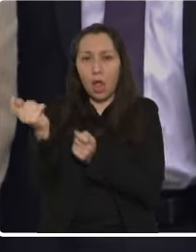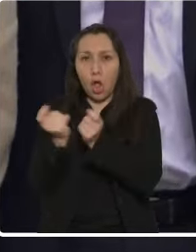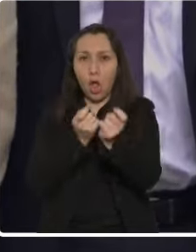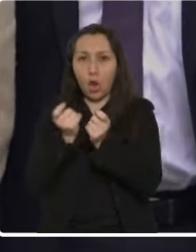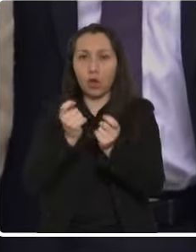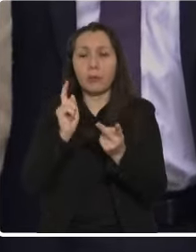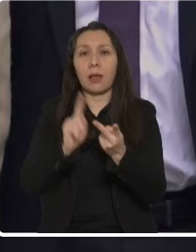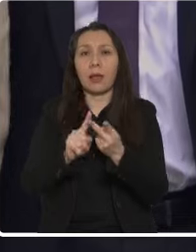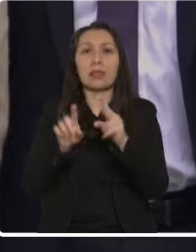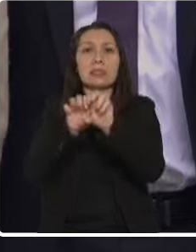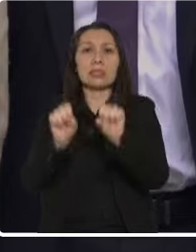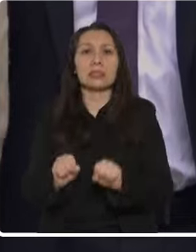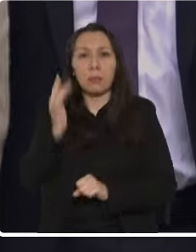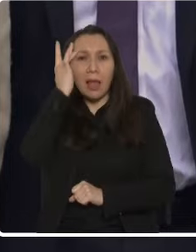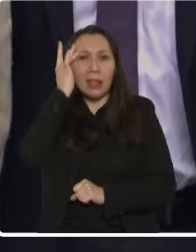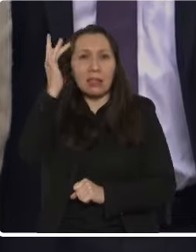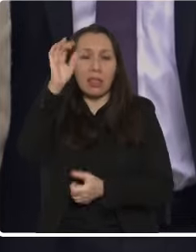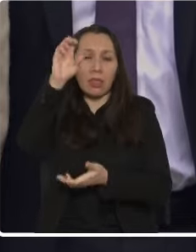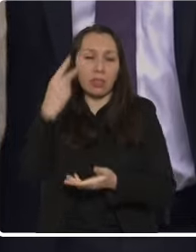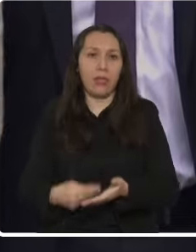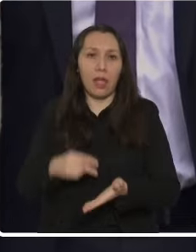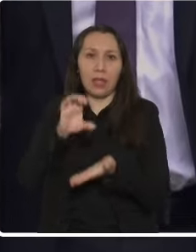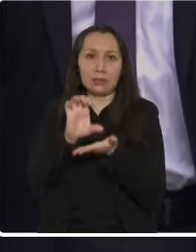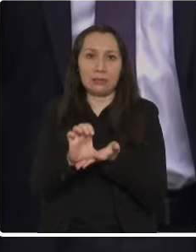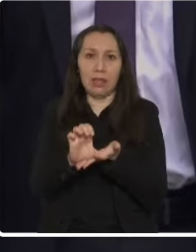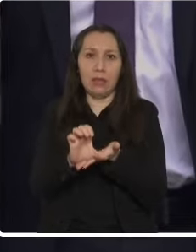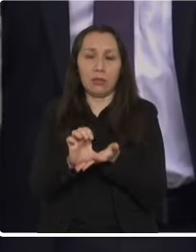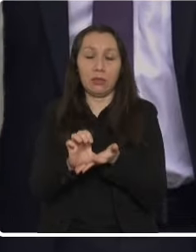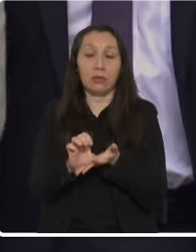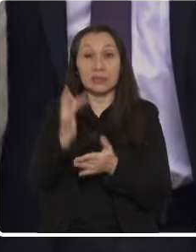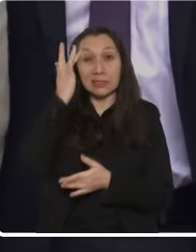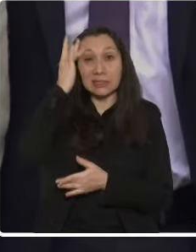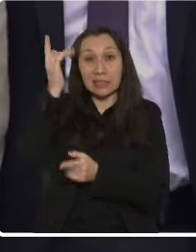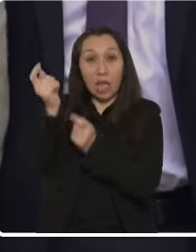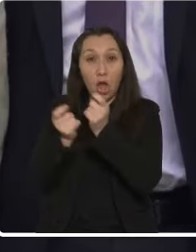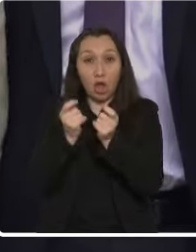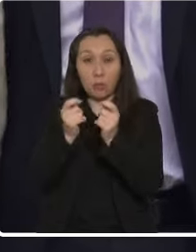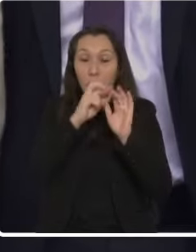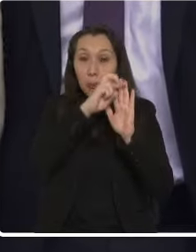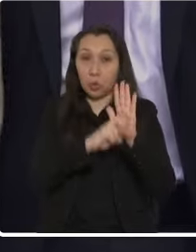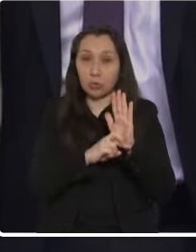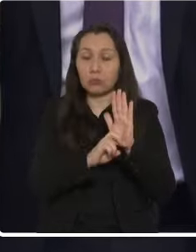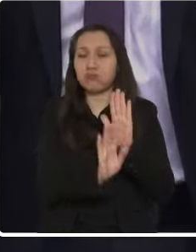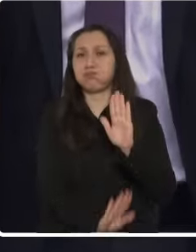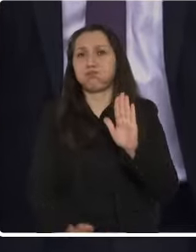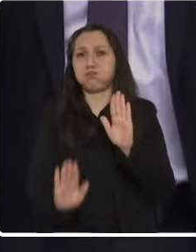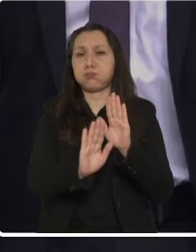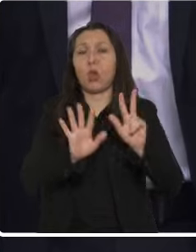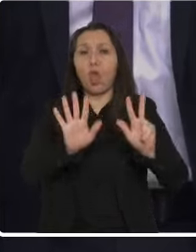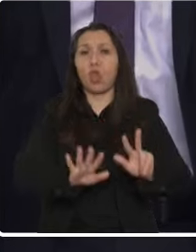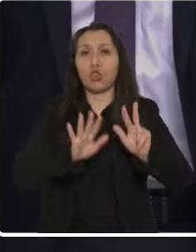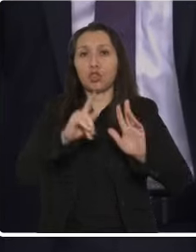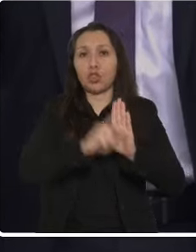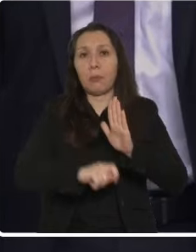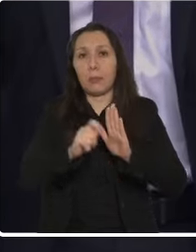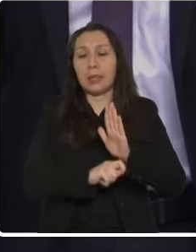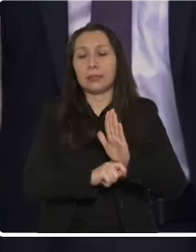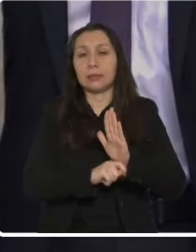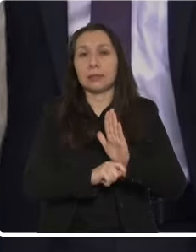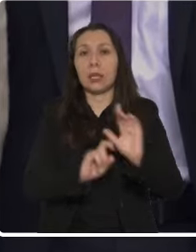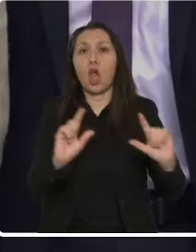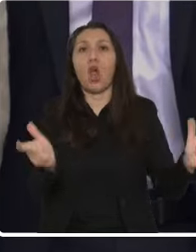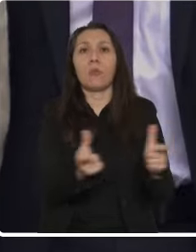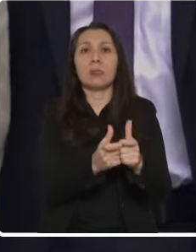económica y el de sistema de inteligencia del Estado. El de inteligencia económica lleva 18 meses